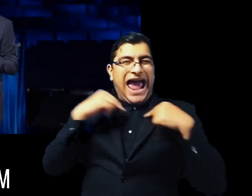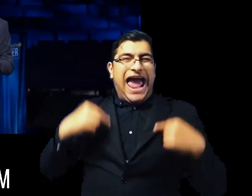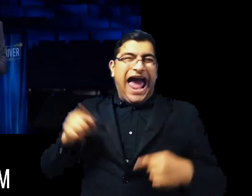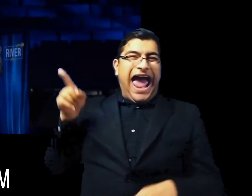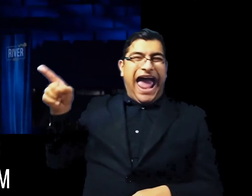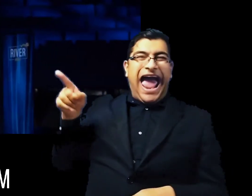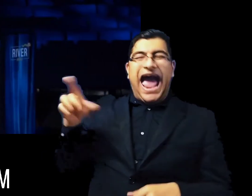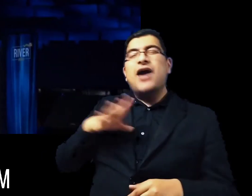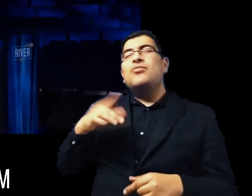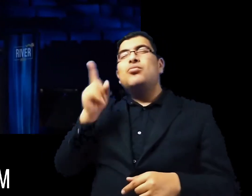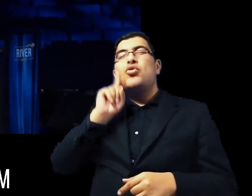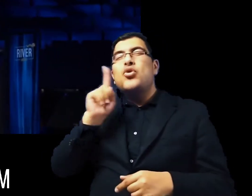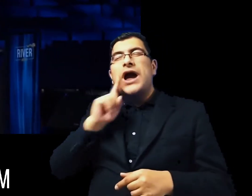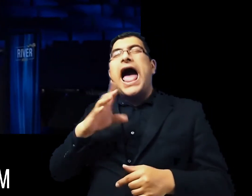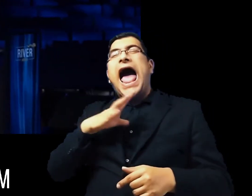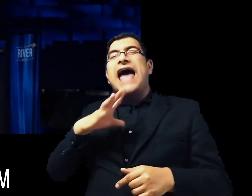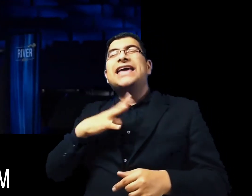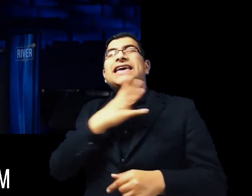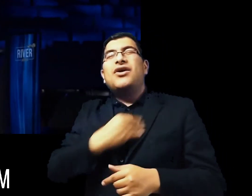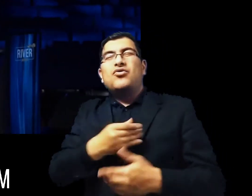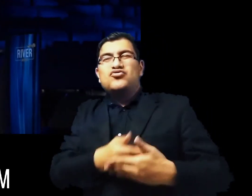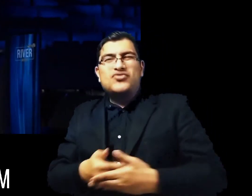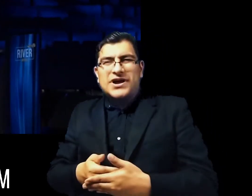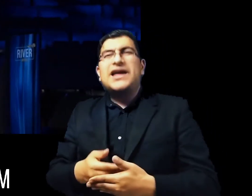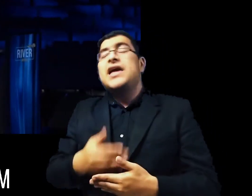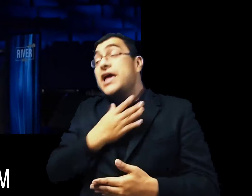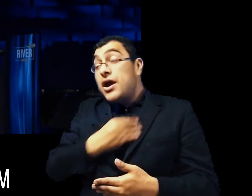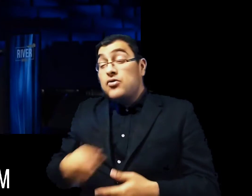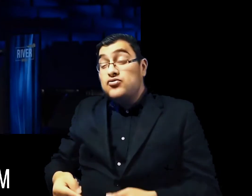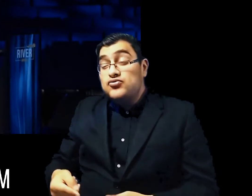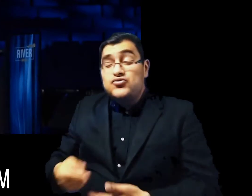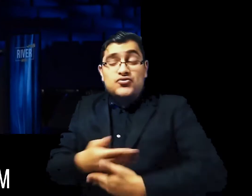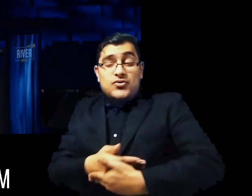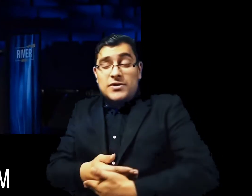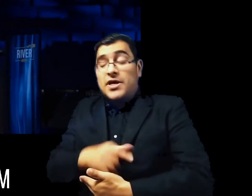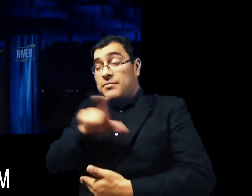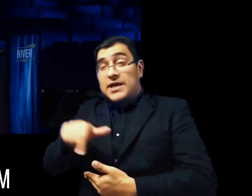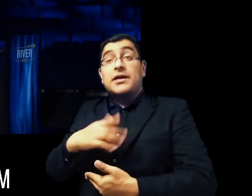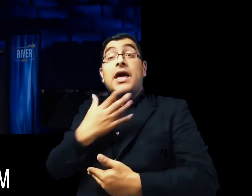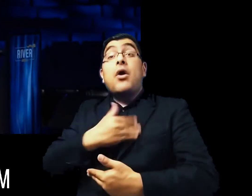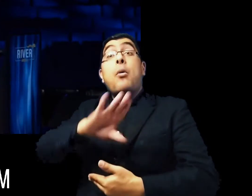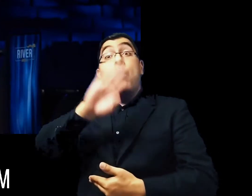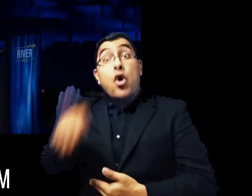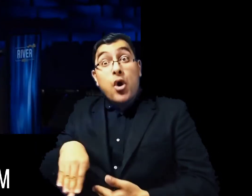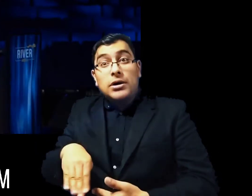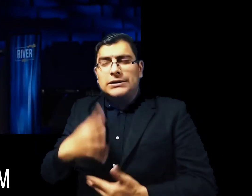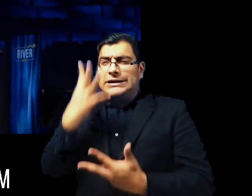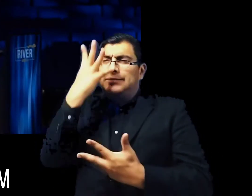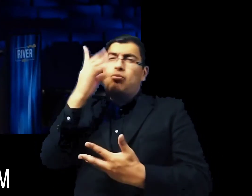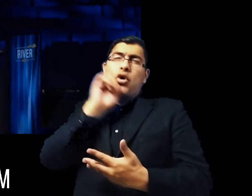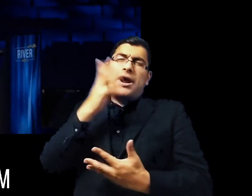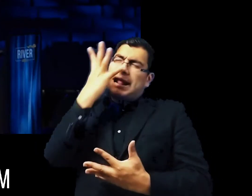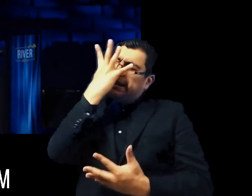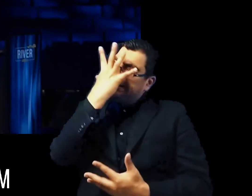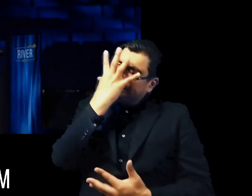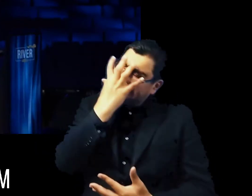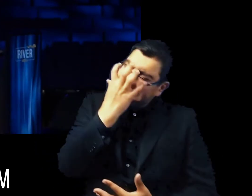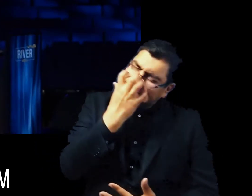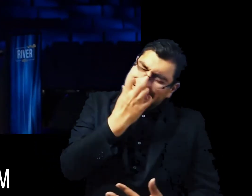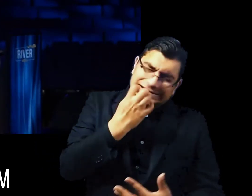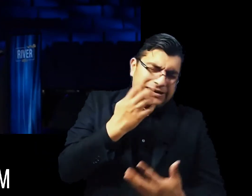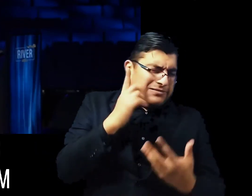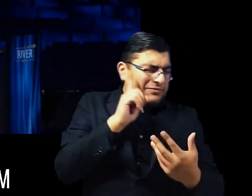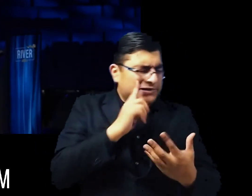edad, le agarró una tristeza profunda. Una tristeza se apoderó de ella que amenazaba